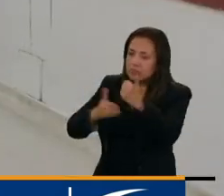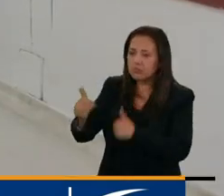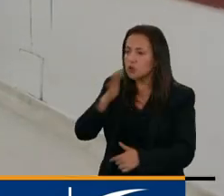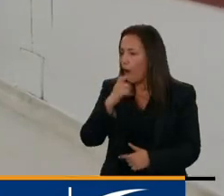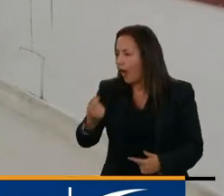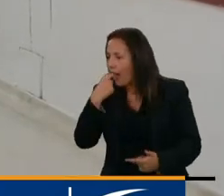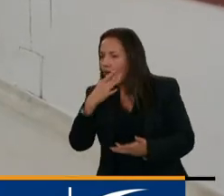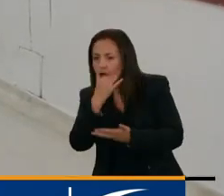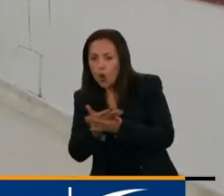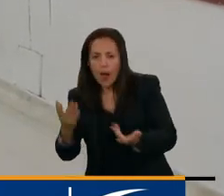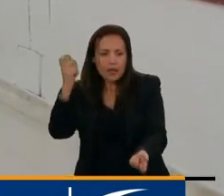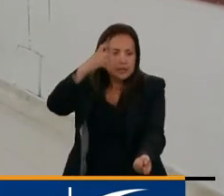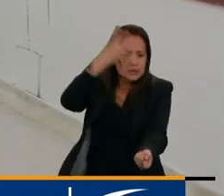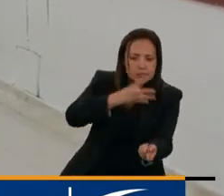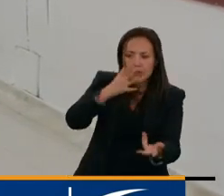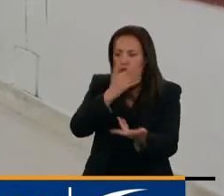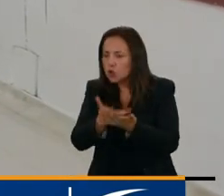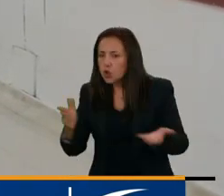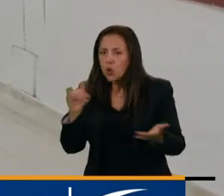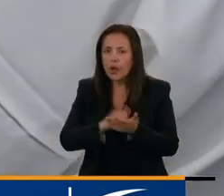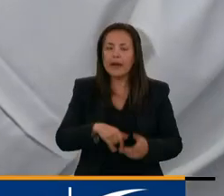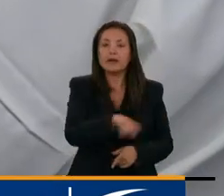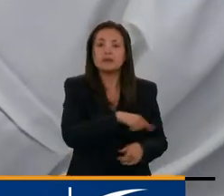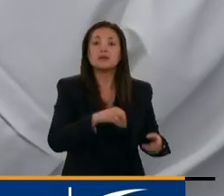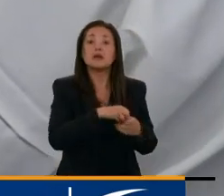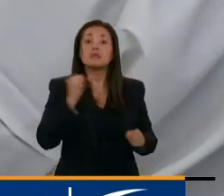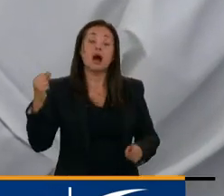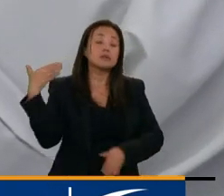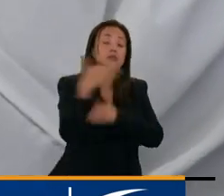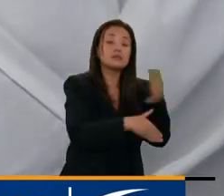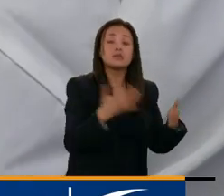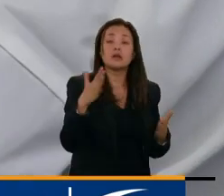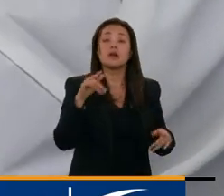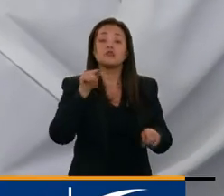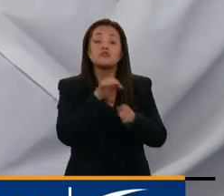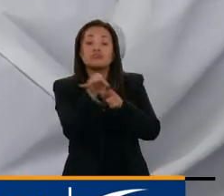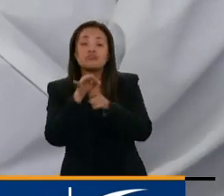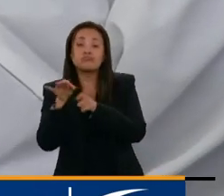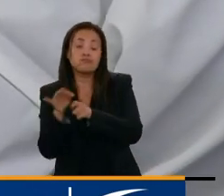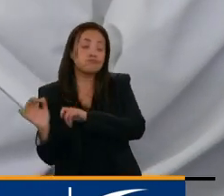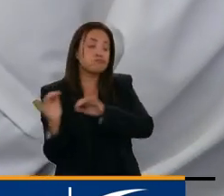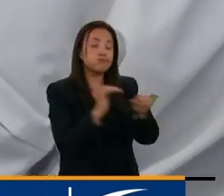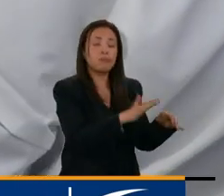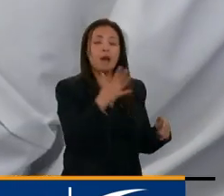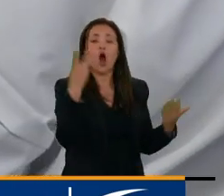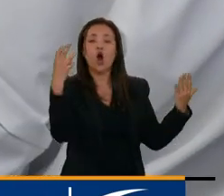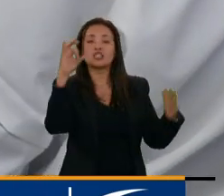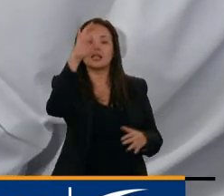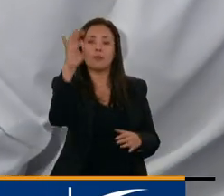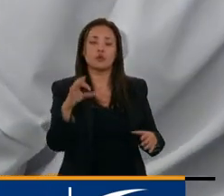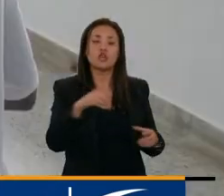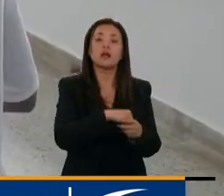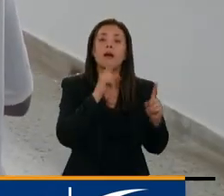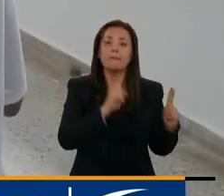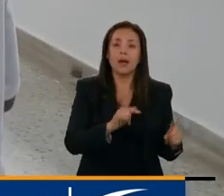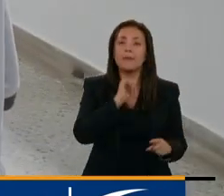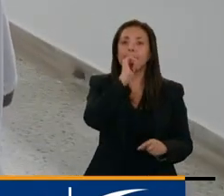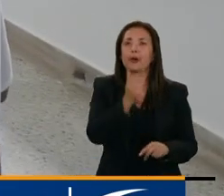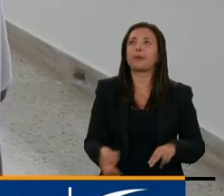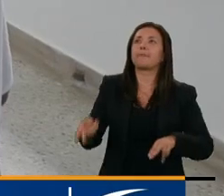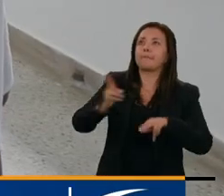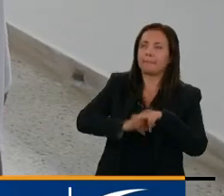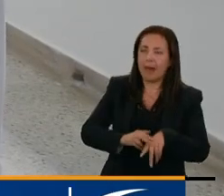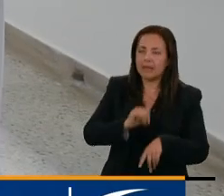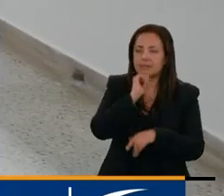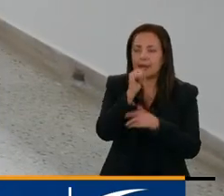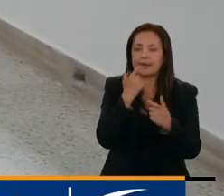A este hospital le llega más del 80% de los pacientes que remiten de otros municipios del Chocó, pero un nuevo dolor de cabeza se suma a la